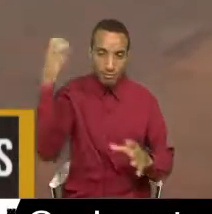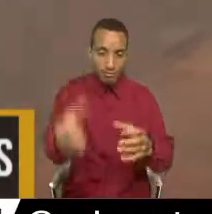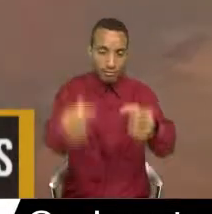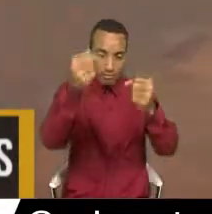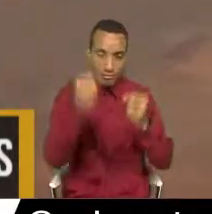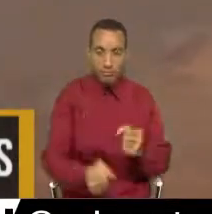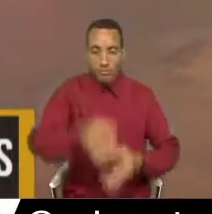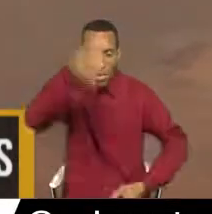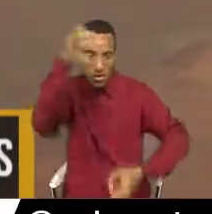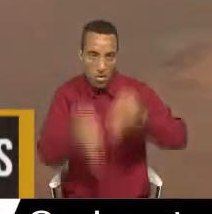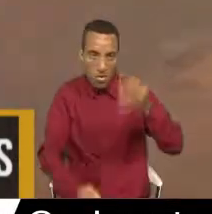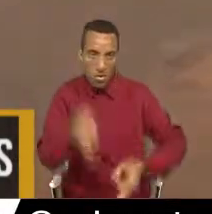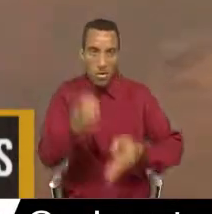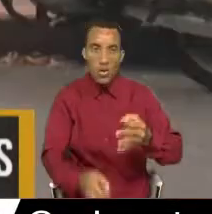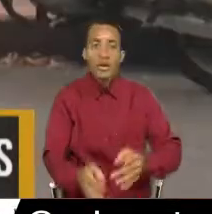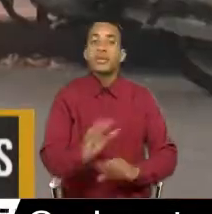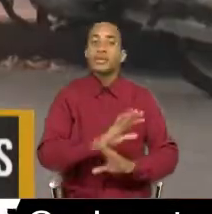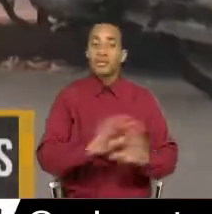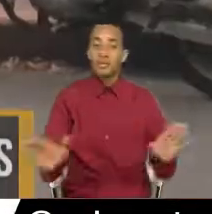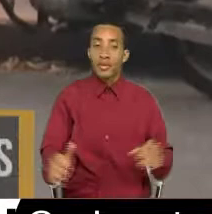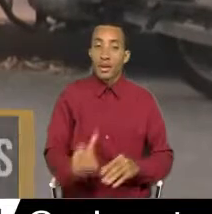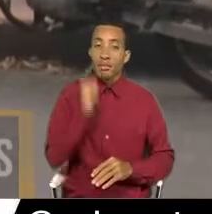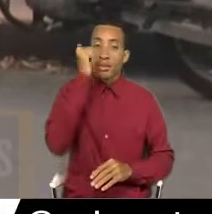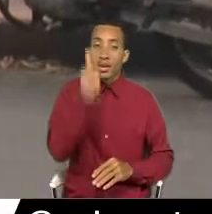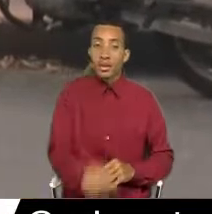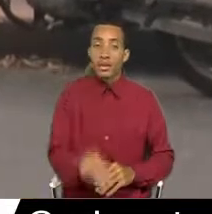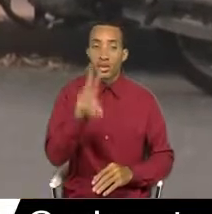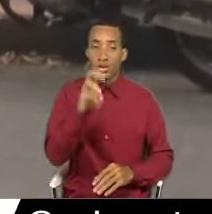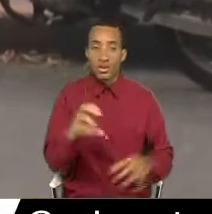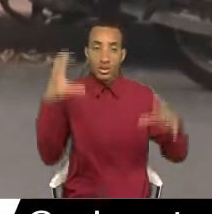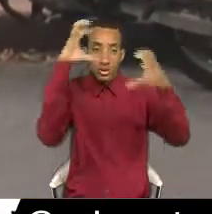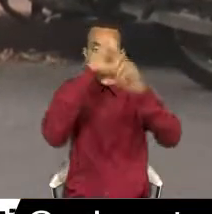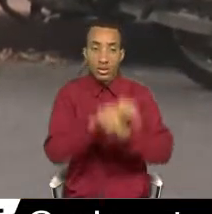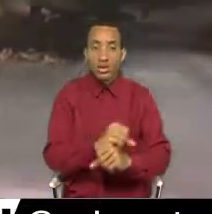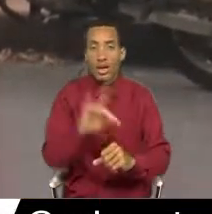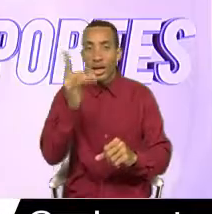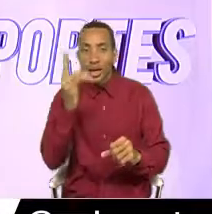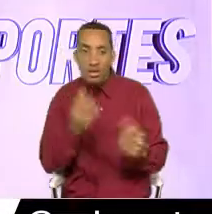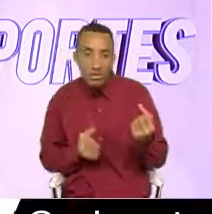este encuentro, que se jugará mañana a las 8 de la noche, están cerradas.